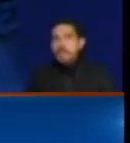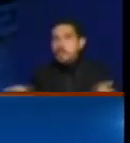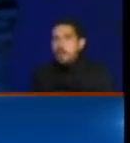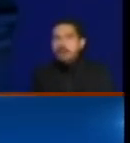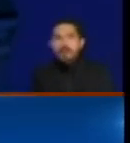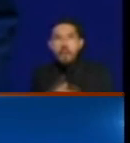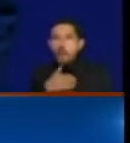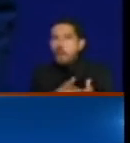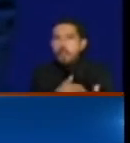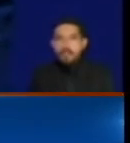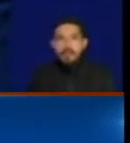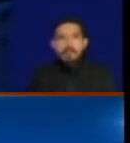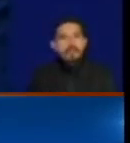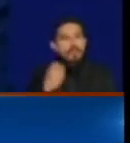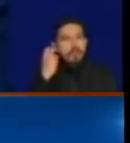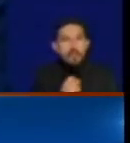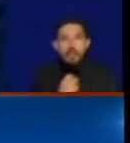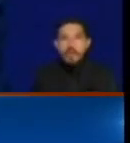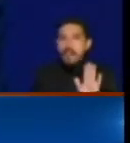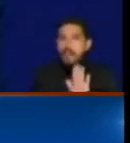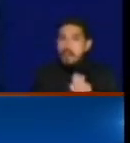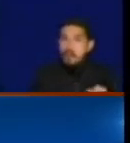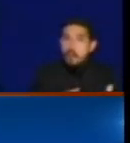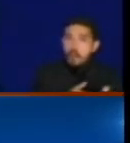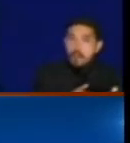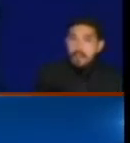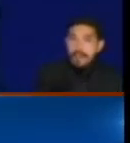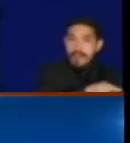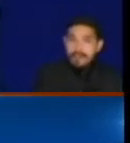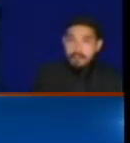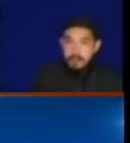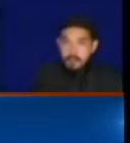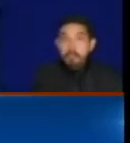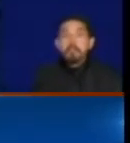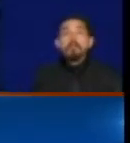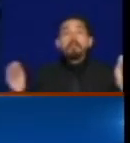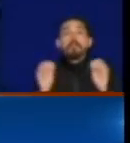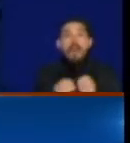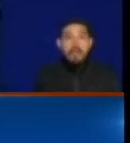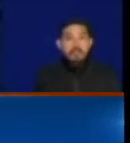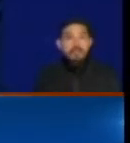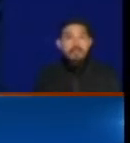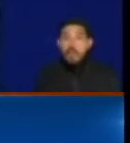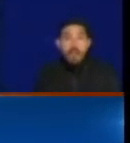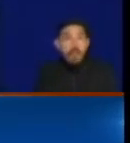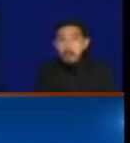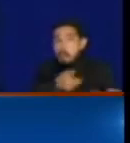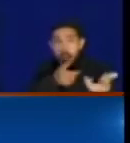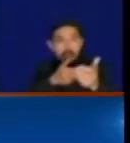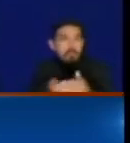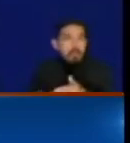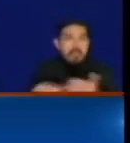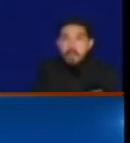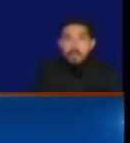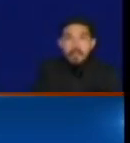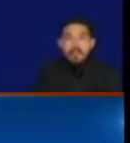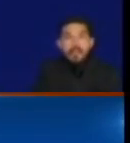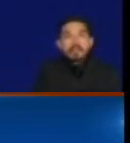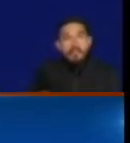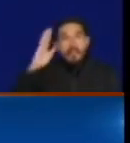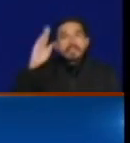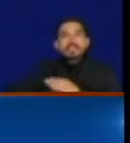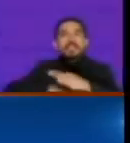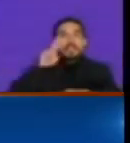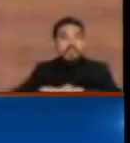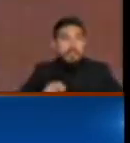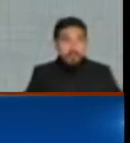así, con el mayor rigor de la ley y también con las armas letales de la Policía